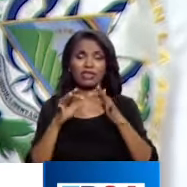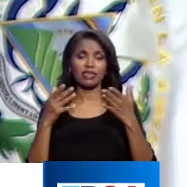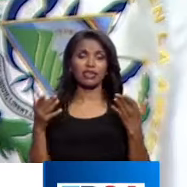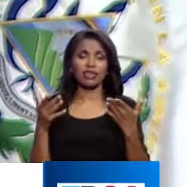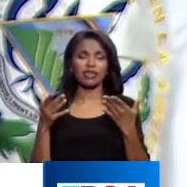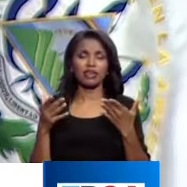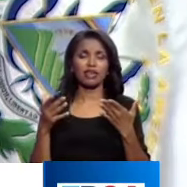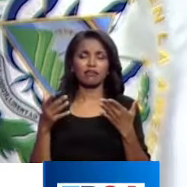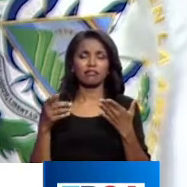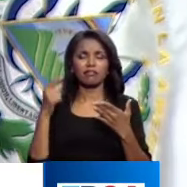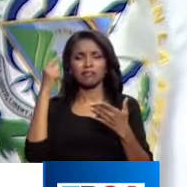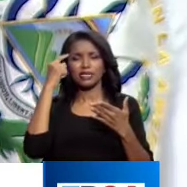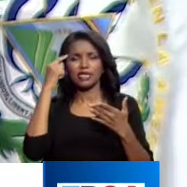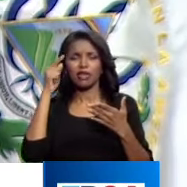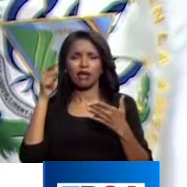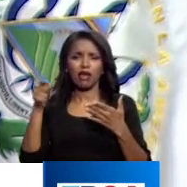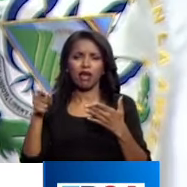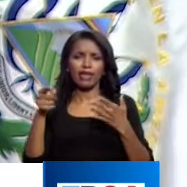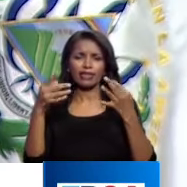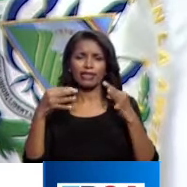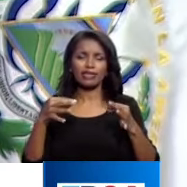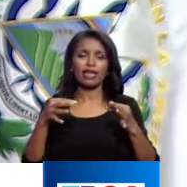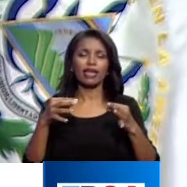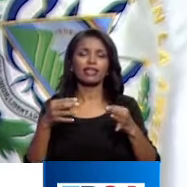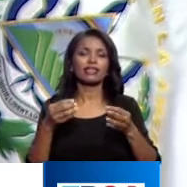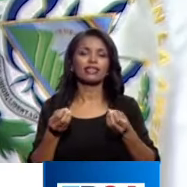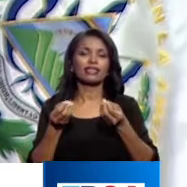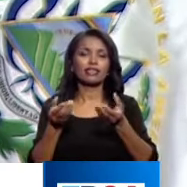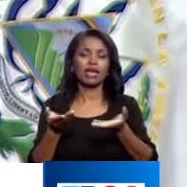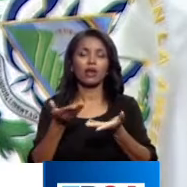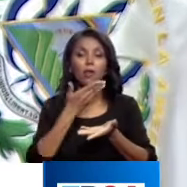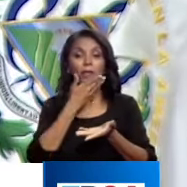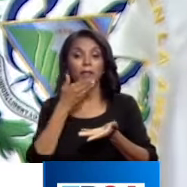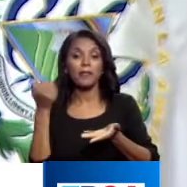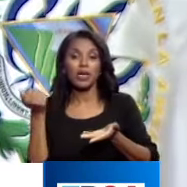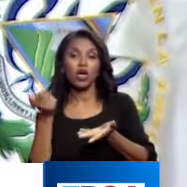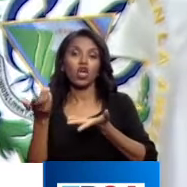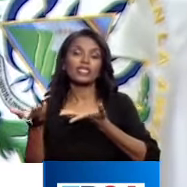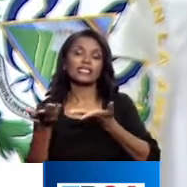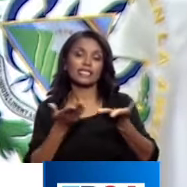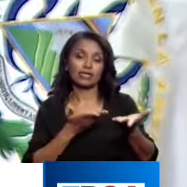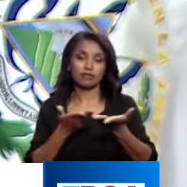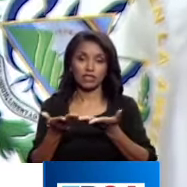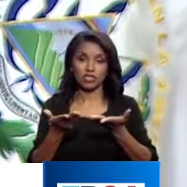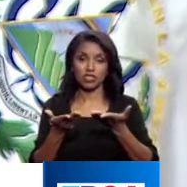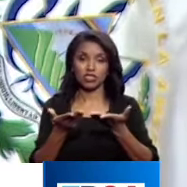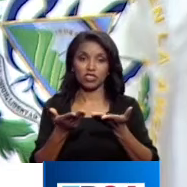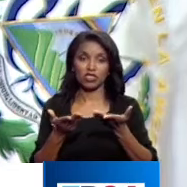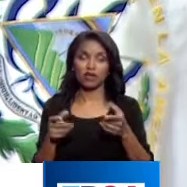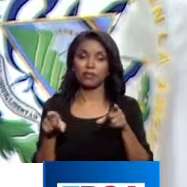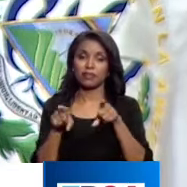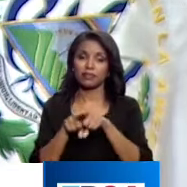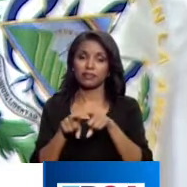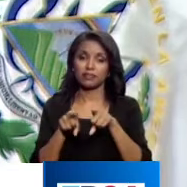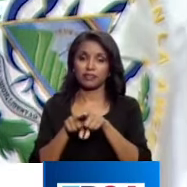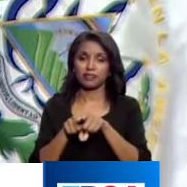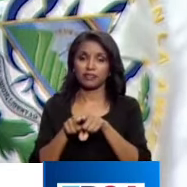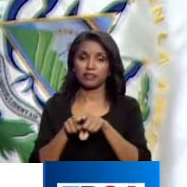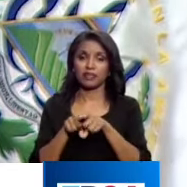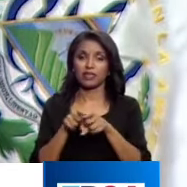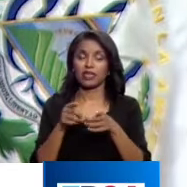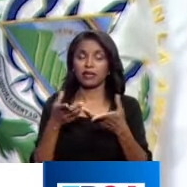ir a conspirar contra esto. Se trata de lograr que nosotros podamos tener buenos servicios, pero también